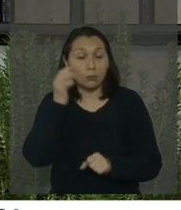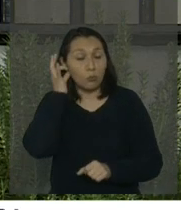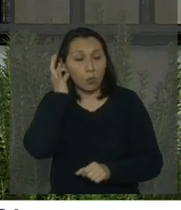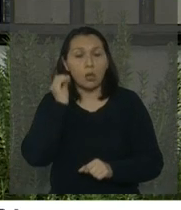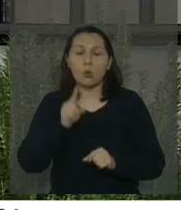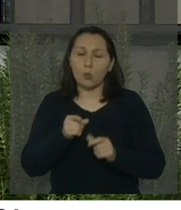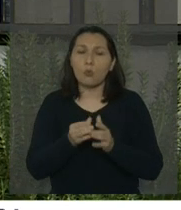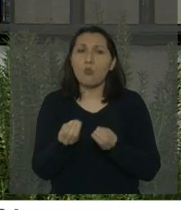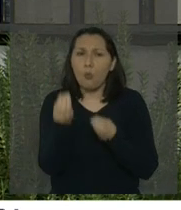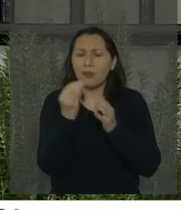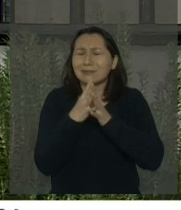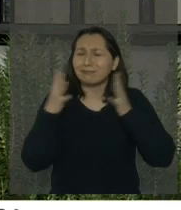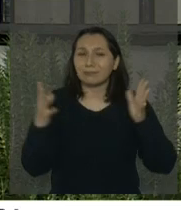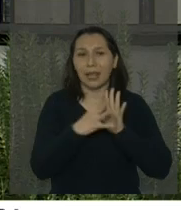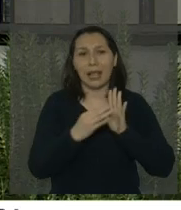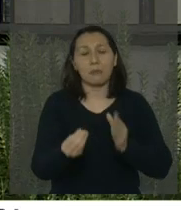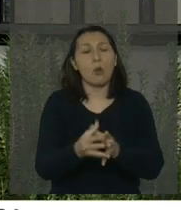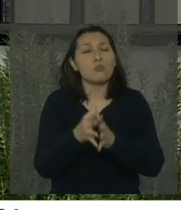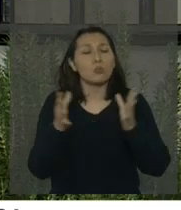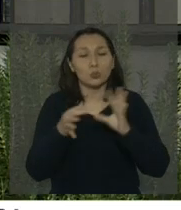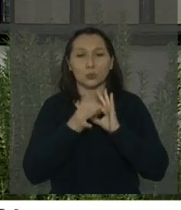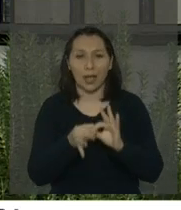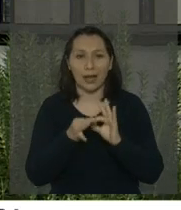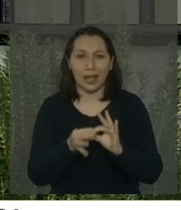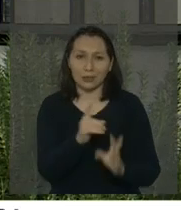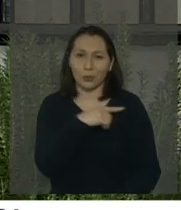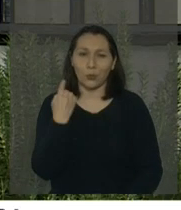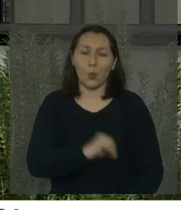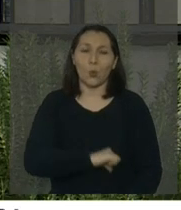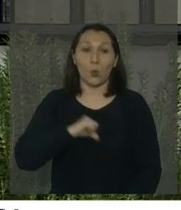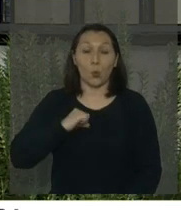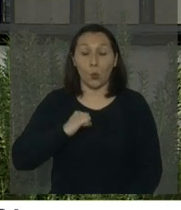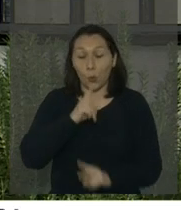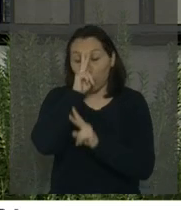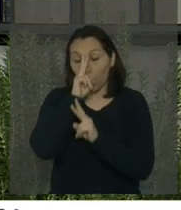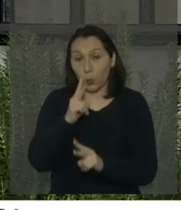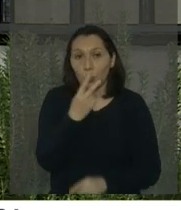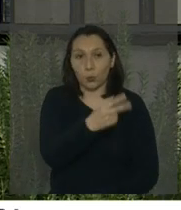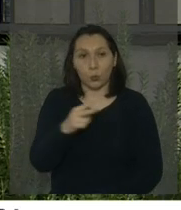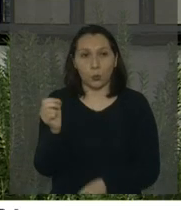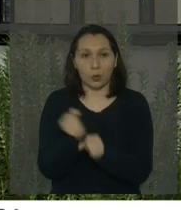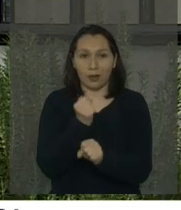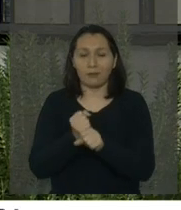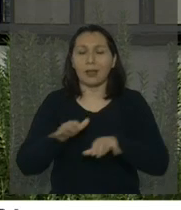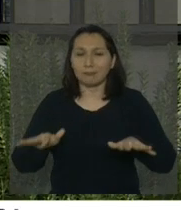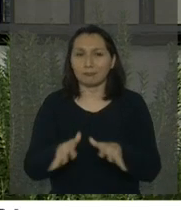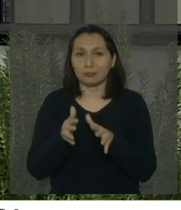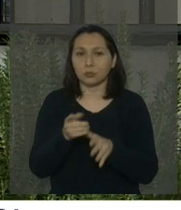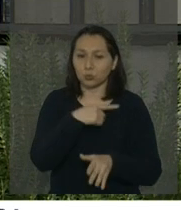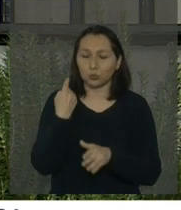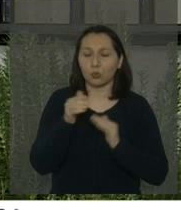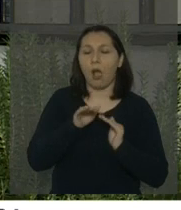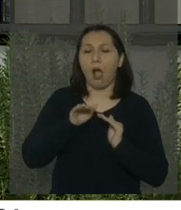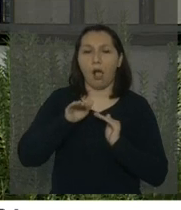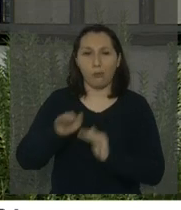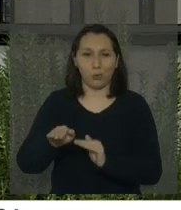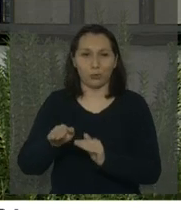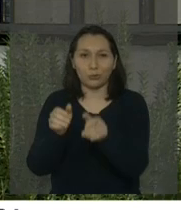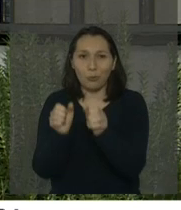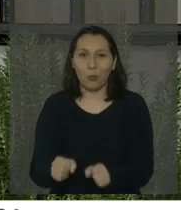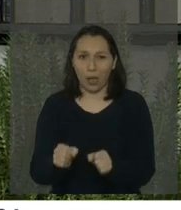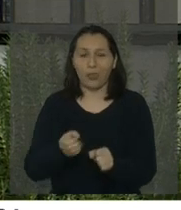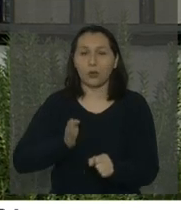dando un tremendo ejemplo. Muchísimas gracias. Estamos orgullosos y admirados de la pega que están haciendo y cuenten con nosotros para